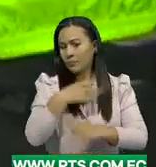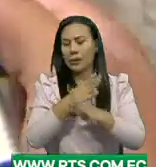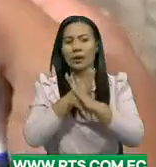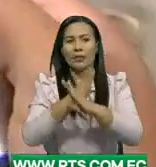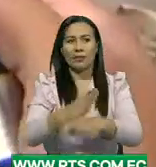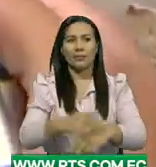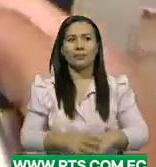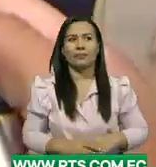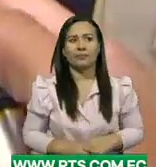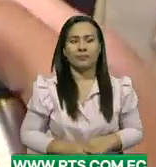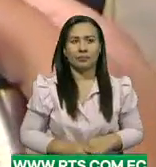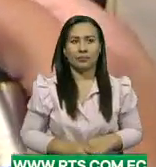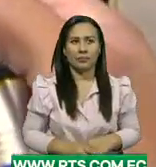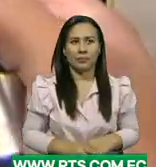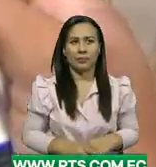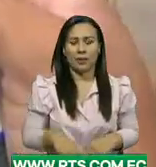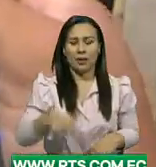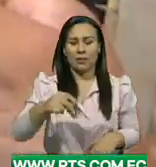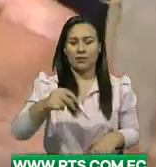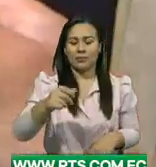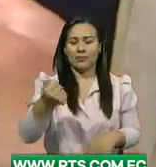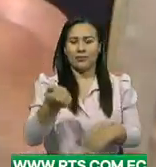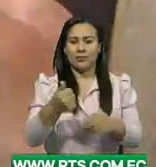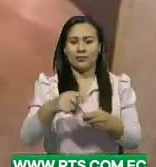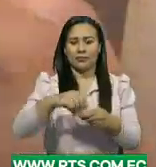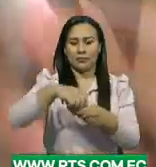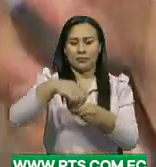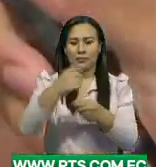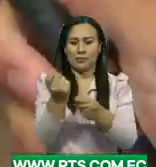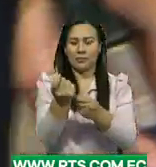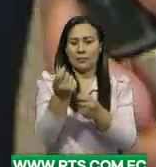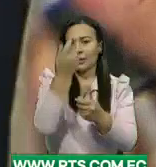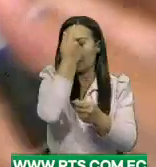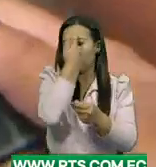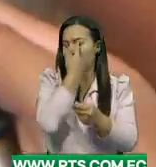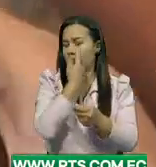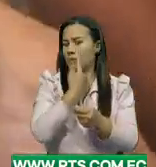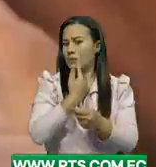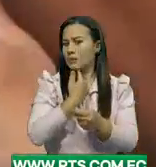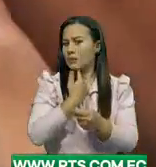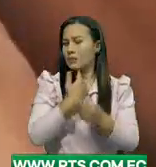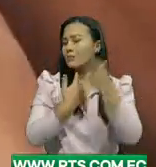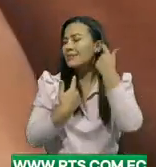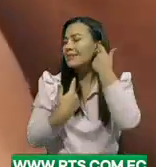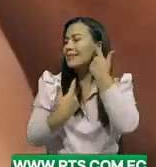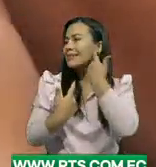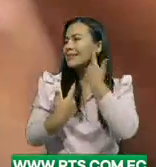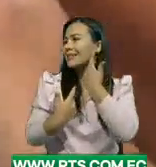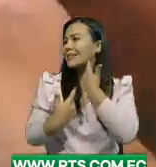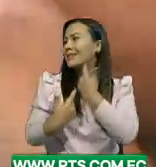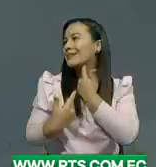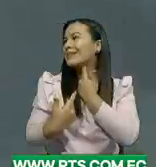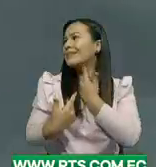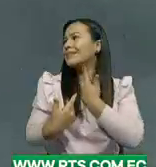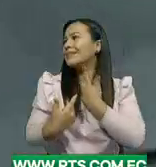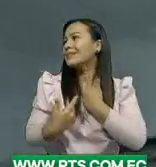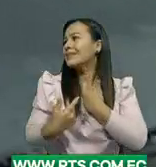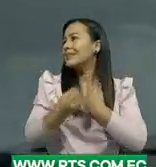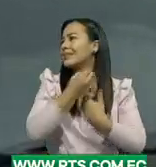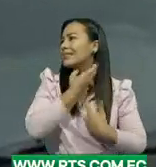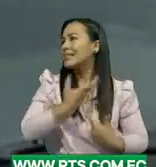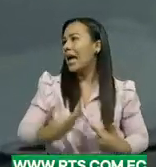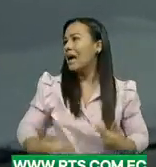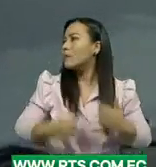defenderse. Era un estilete. ¿Un estilete? Un estilete. Que tenía y le cortó de la oreja hasta acá abajo de la garganta, de